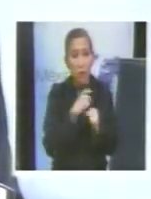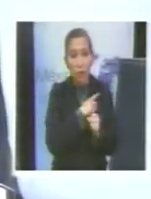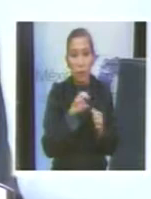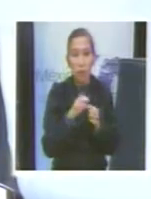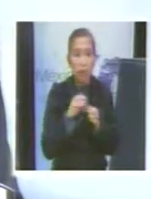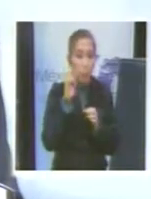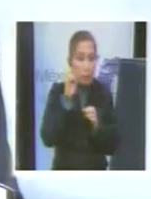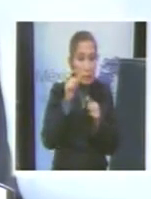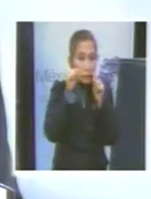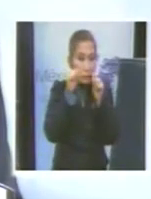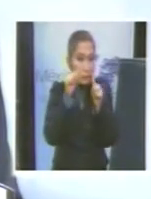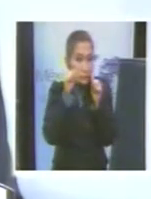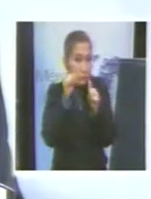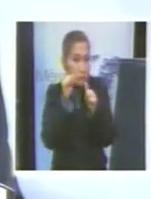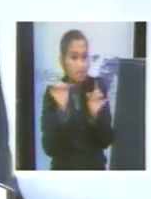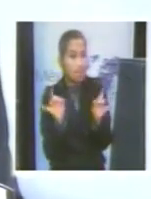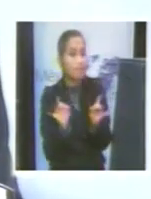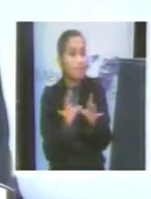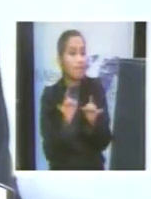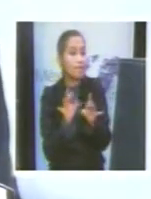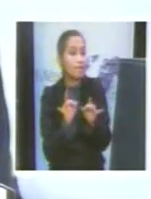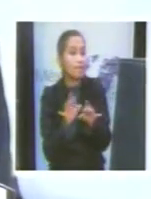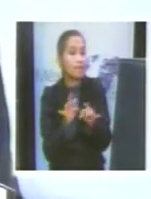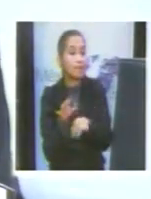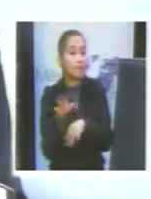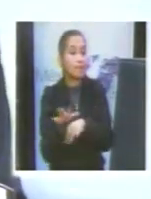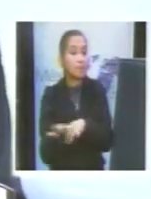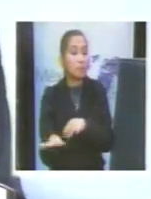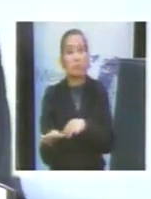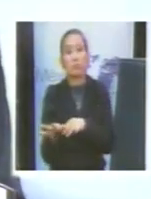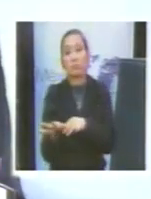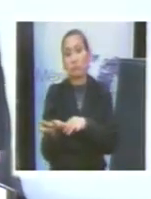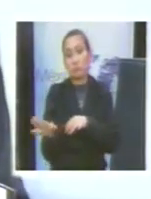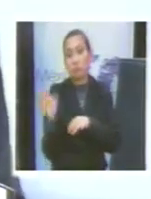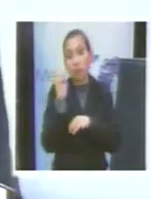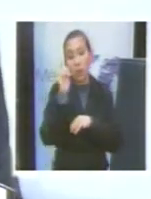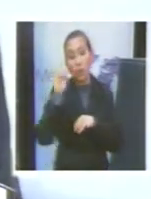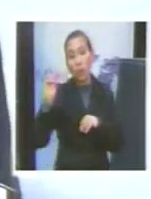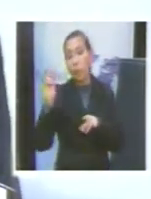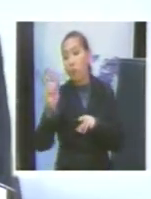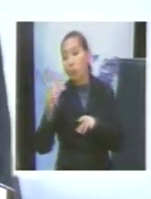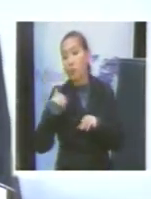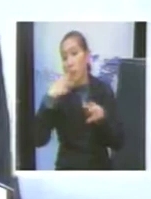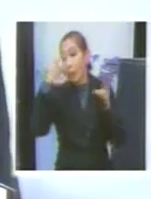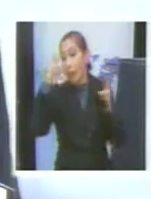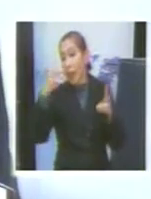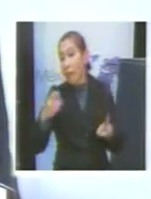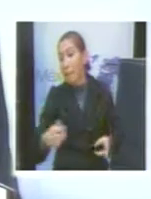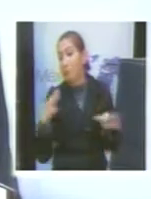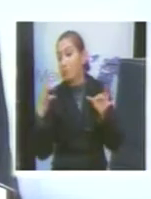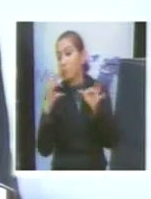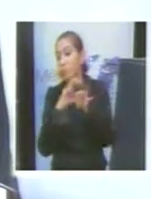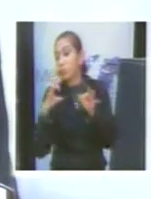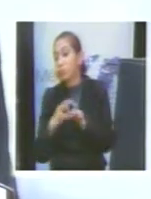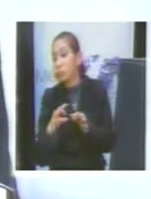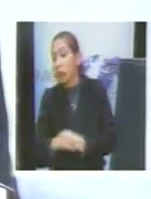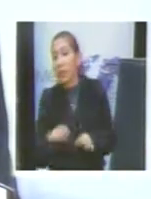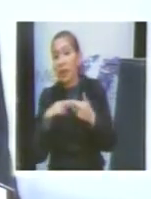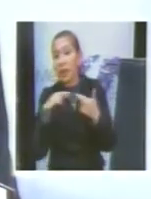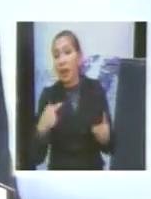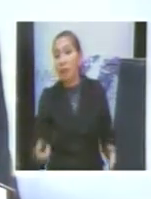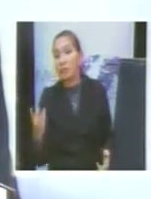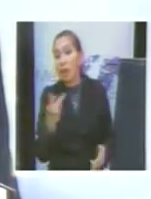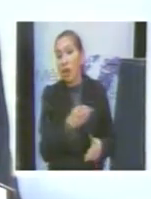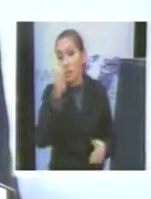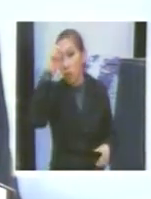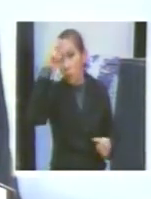de vista en términos de una observación sobre los temas que nos vinculan en una relación